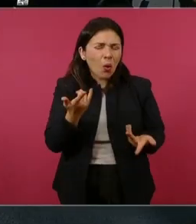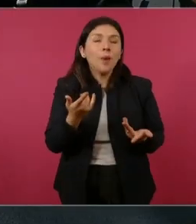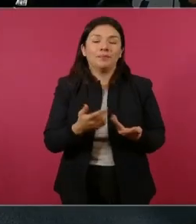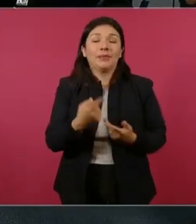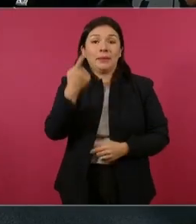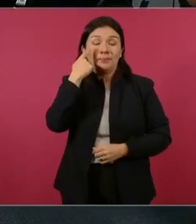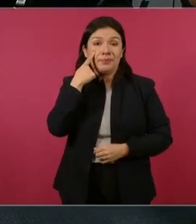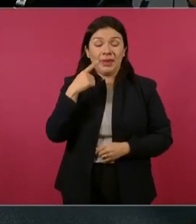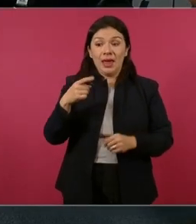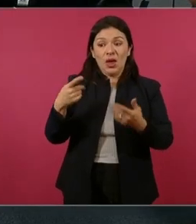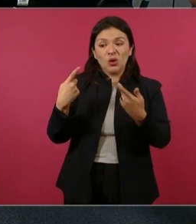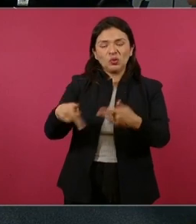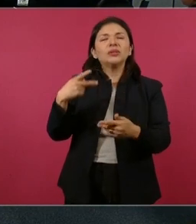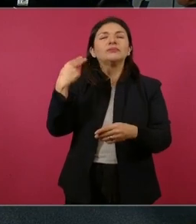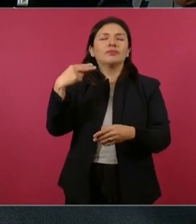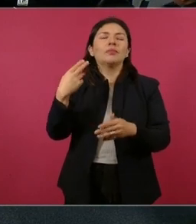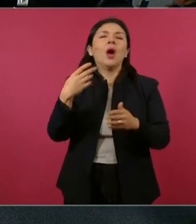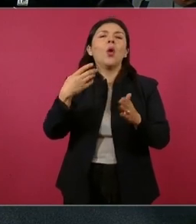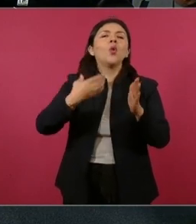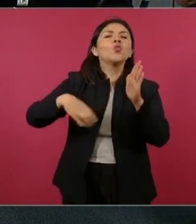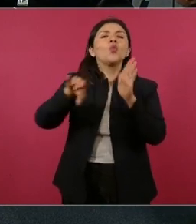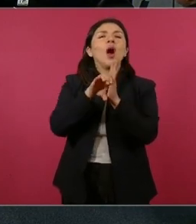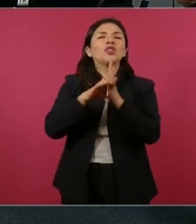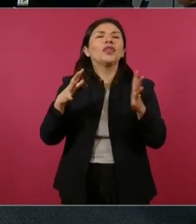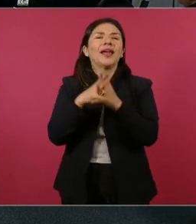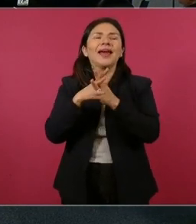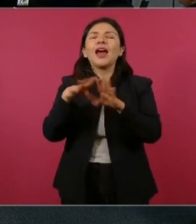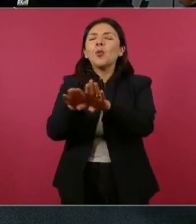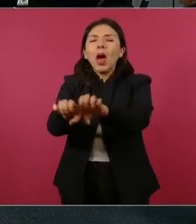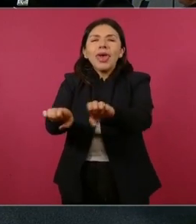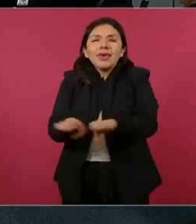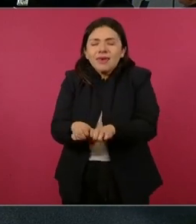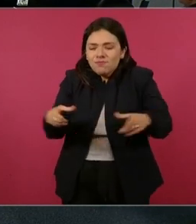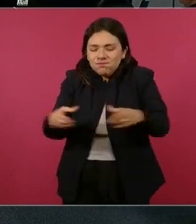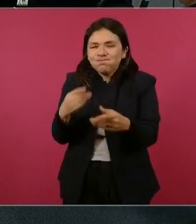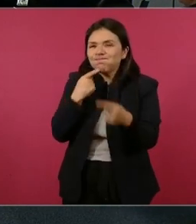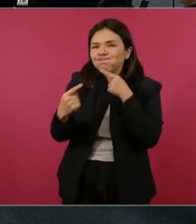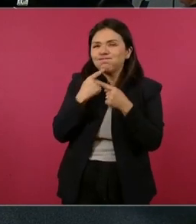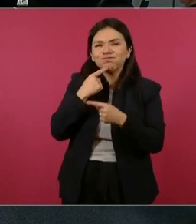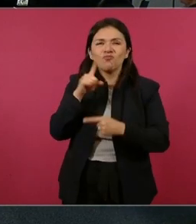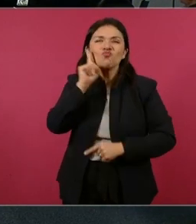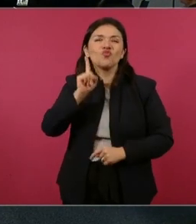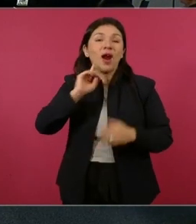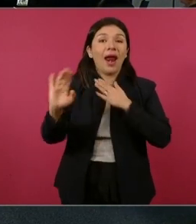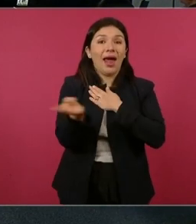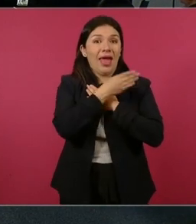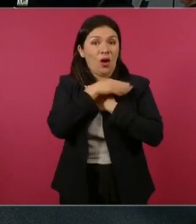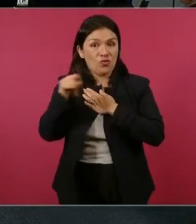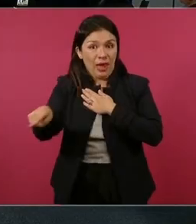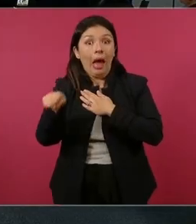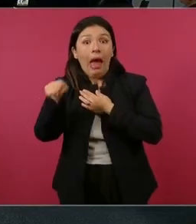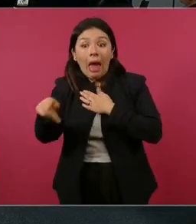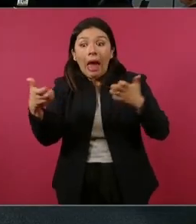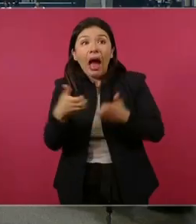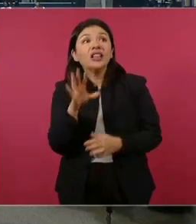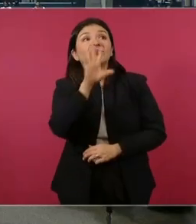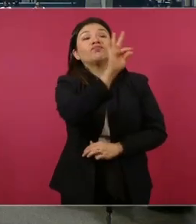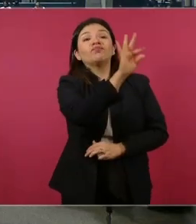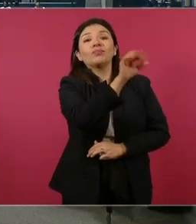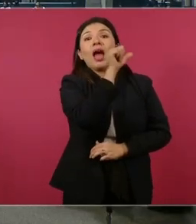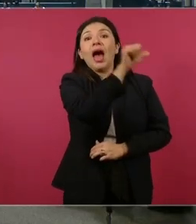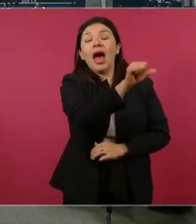cuarto de guerra de la doctora Claudia Sheinbaum. Desde el cuarto de guerra, la doctora Claudia es su fuente. Hay alguien, supuestamente Loret de